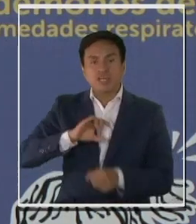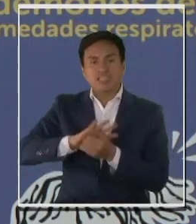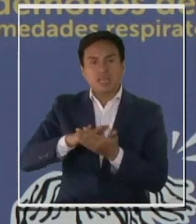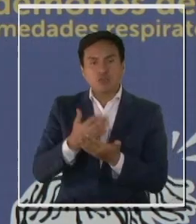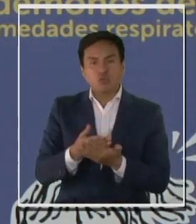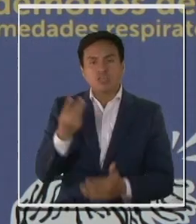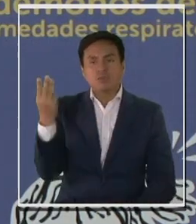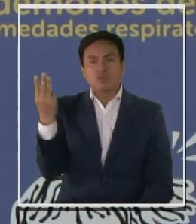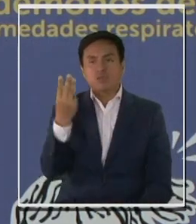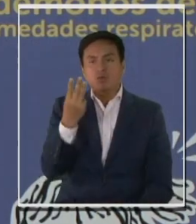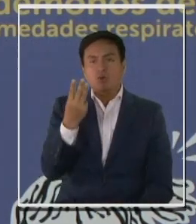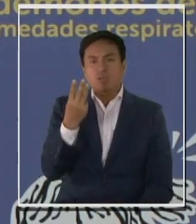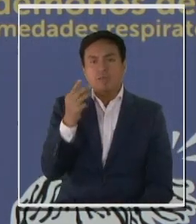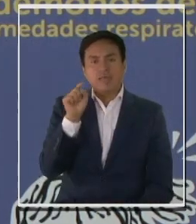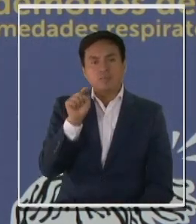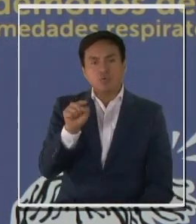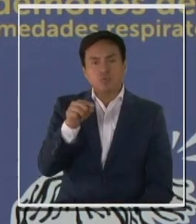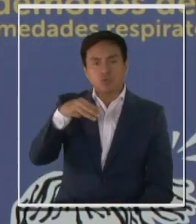triple